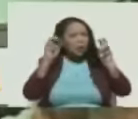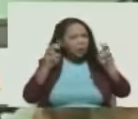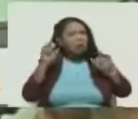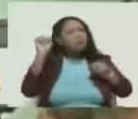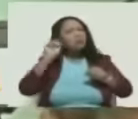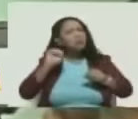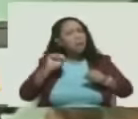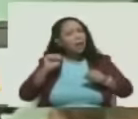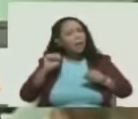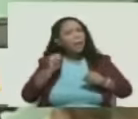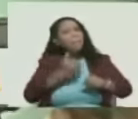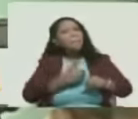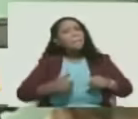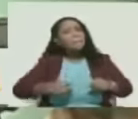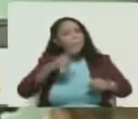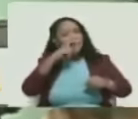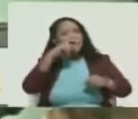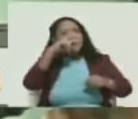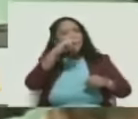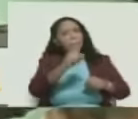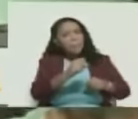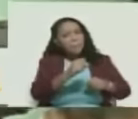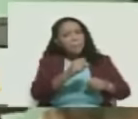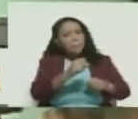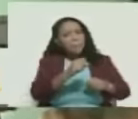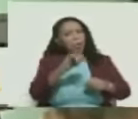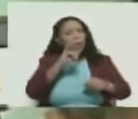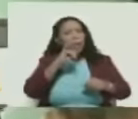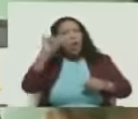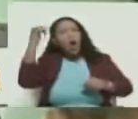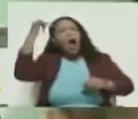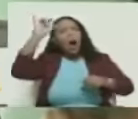que el presidente Nicolás Maduro hizo la denuncia de que existe